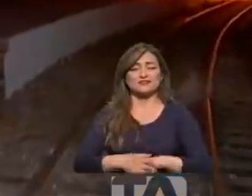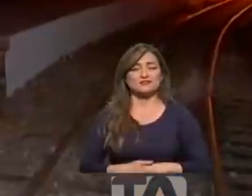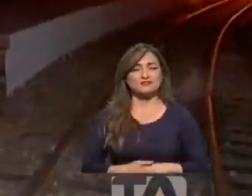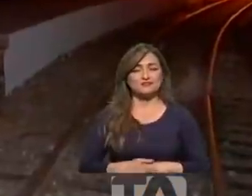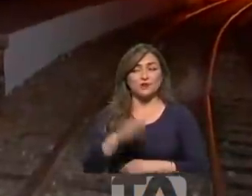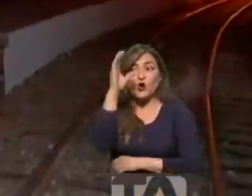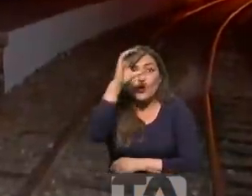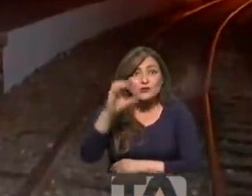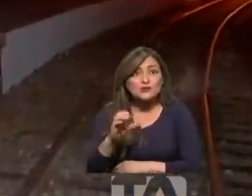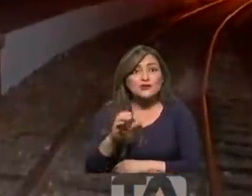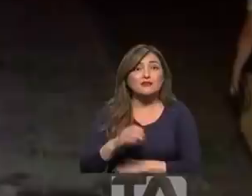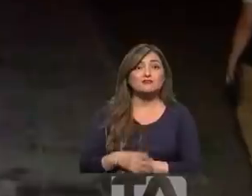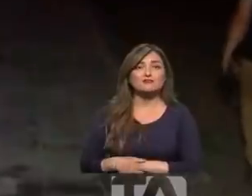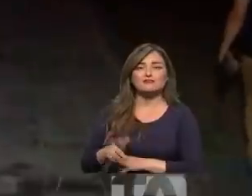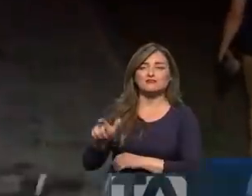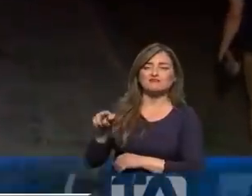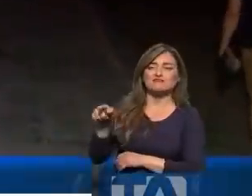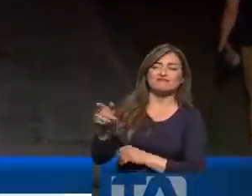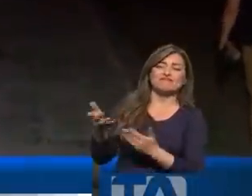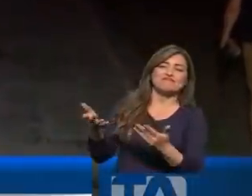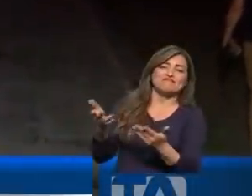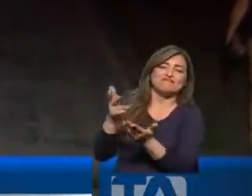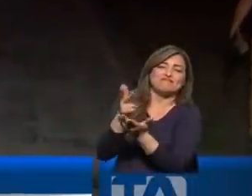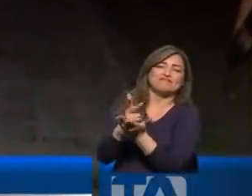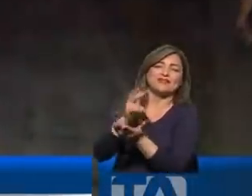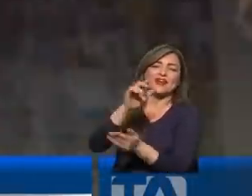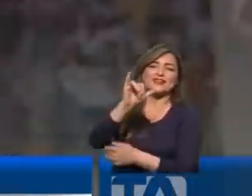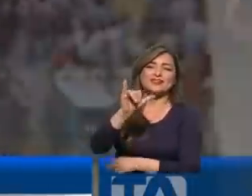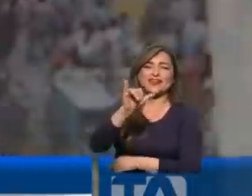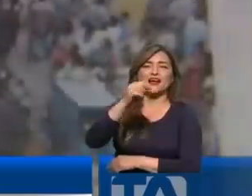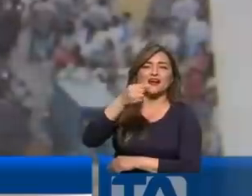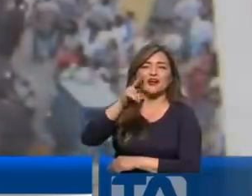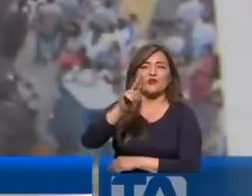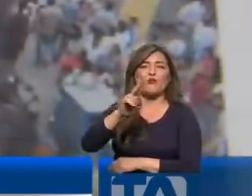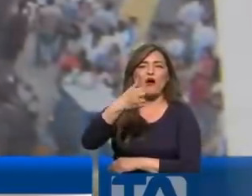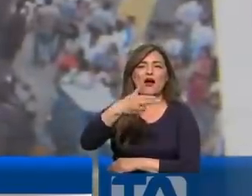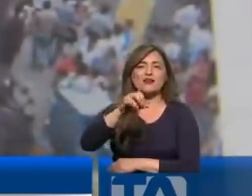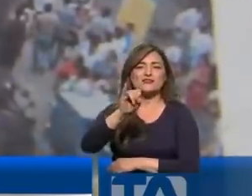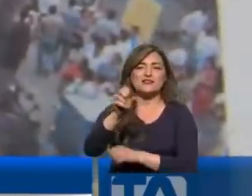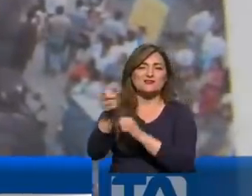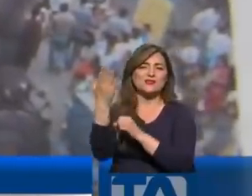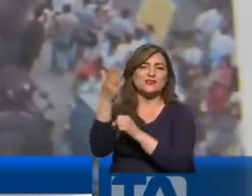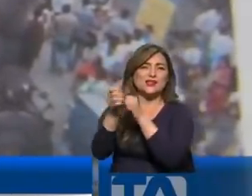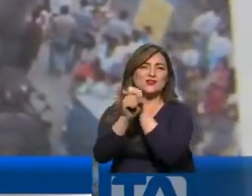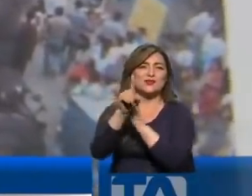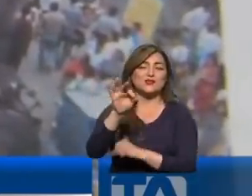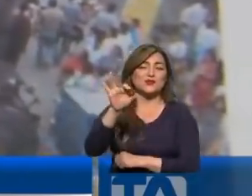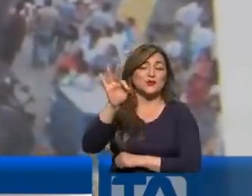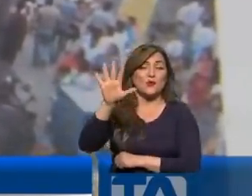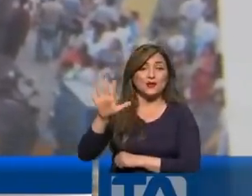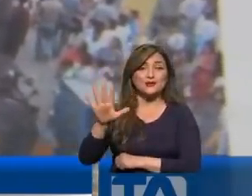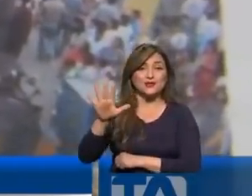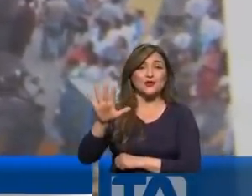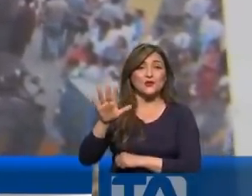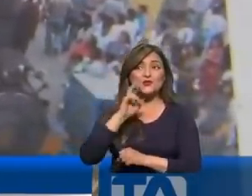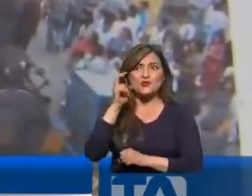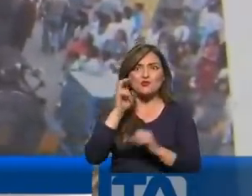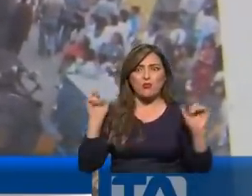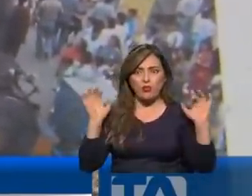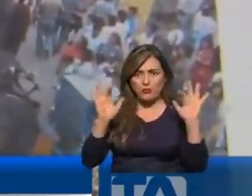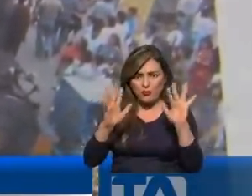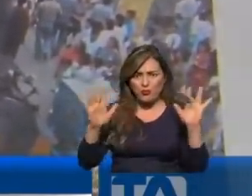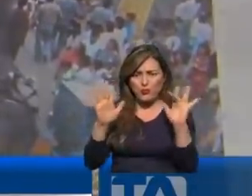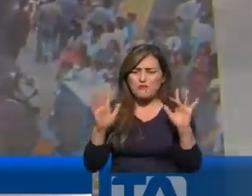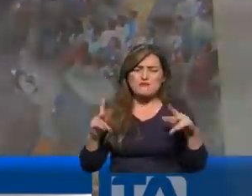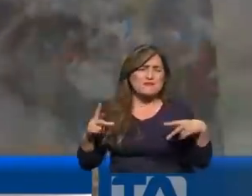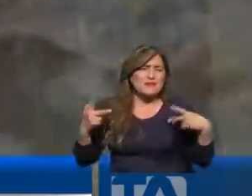de la costa. Sergio nos muestra lo que era la estación de Yaguancha en 1995, con turistas hasta el techo en las locomotoras, lleno